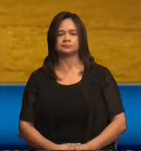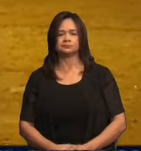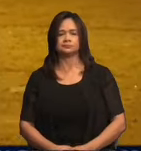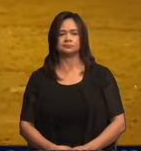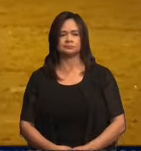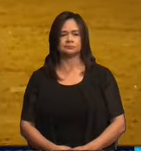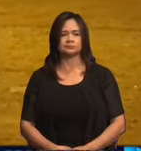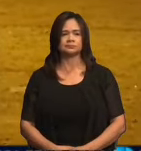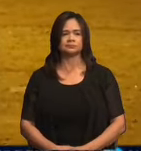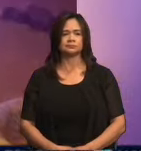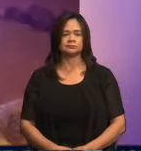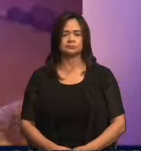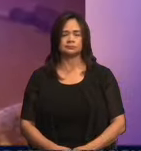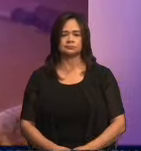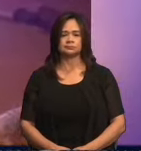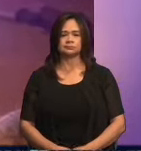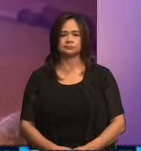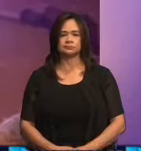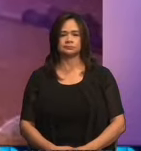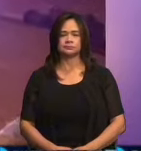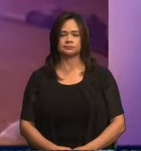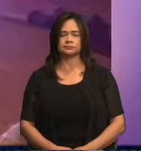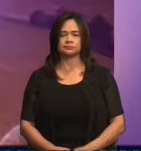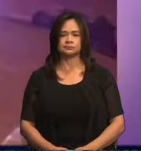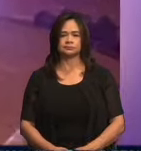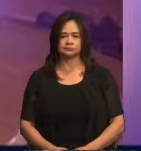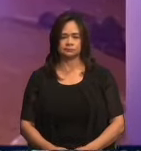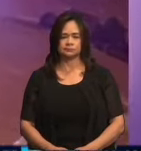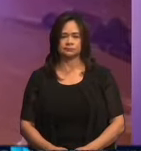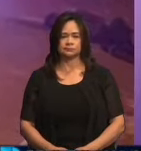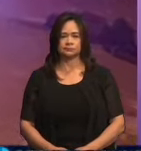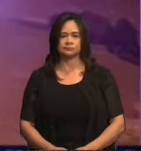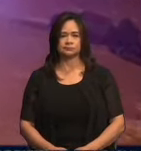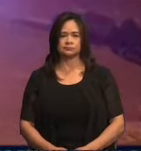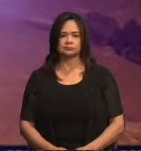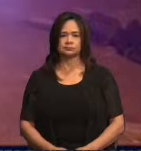nuestra redacción. Para Telenoticias, Ana Méndez.